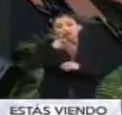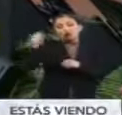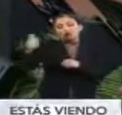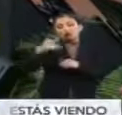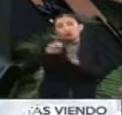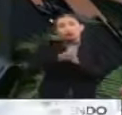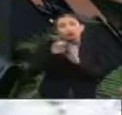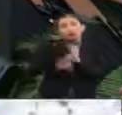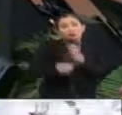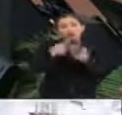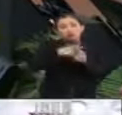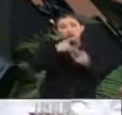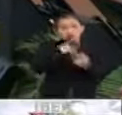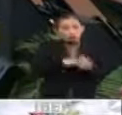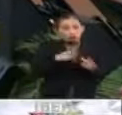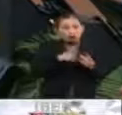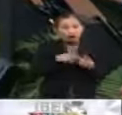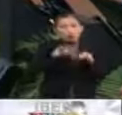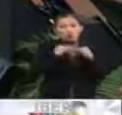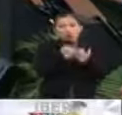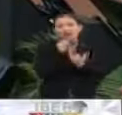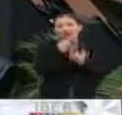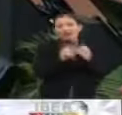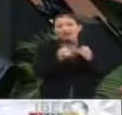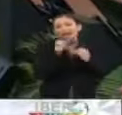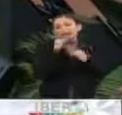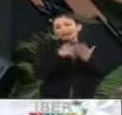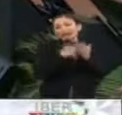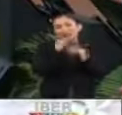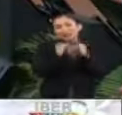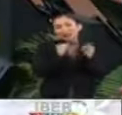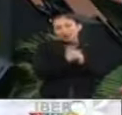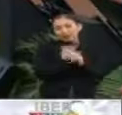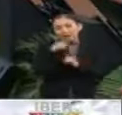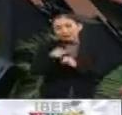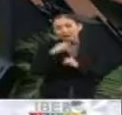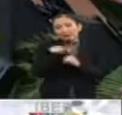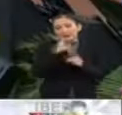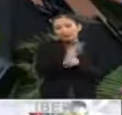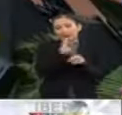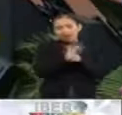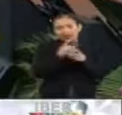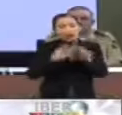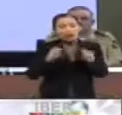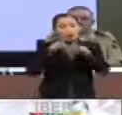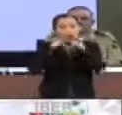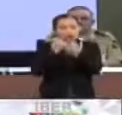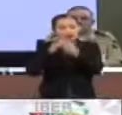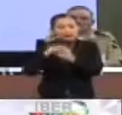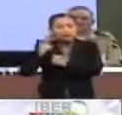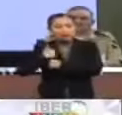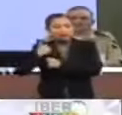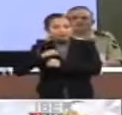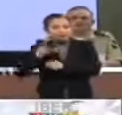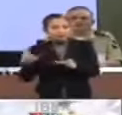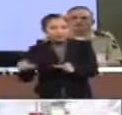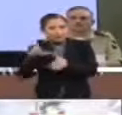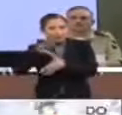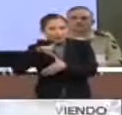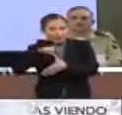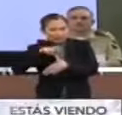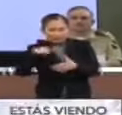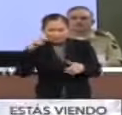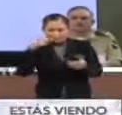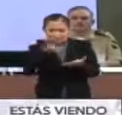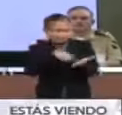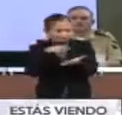multilaterales como la Cruz Roja, la Junta Interamericana de Defensa, la Junta de Armadas de América también.